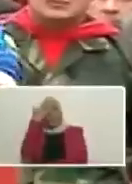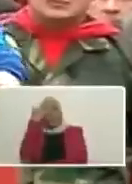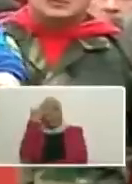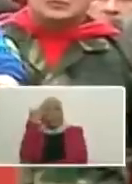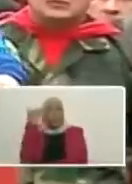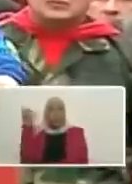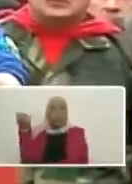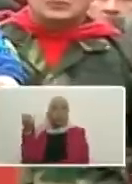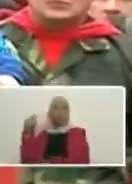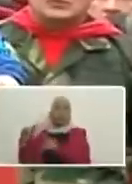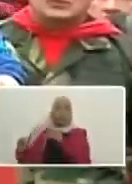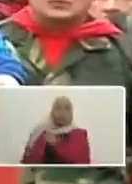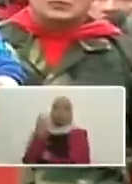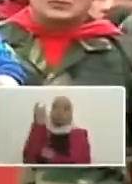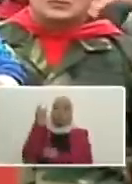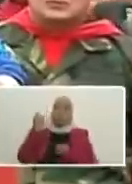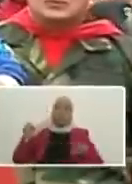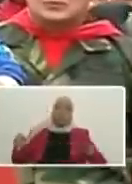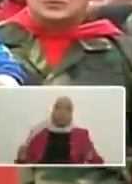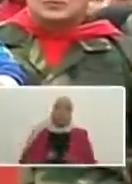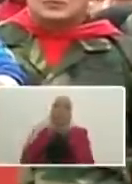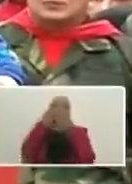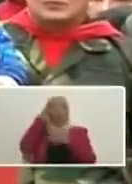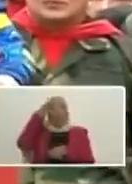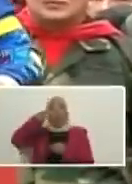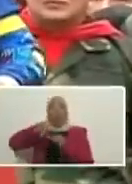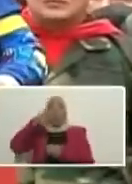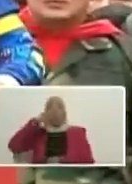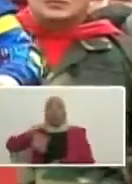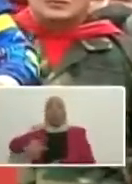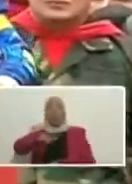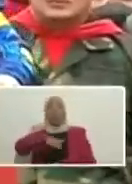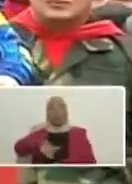y traicionaban la esperanza y la fe popular.